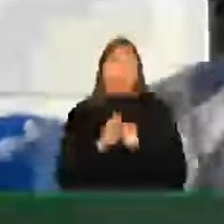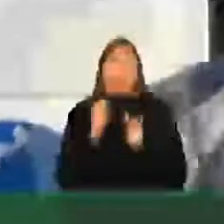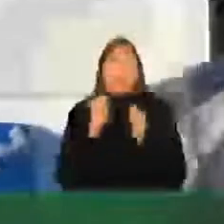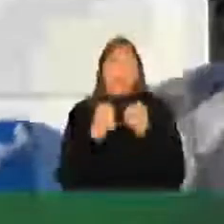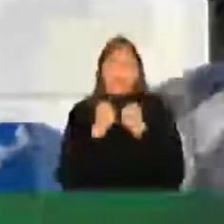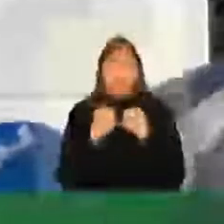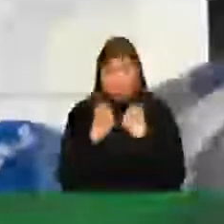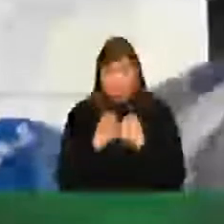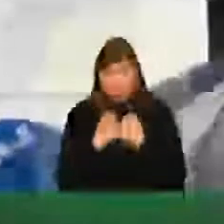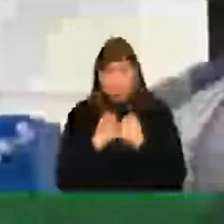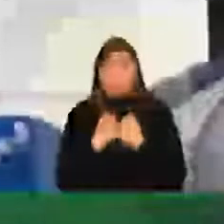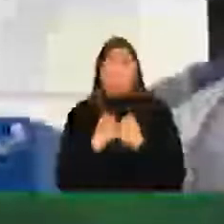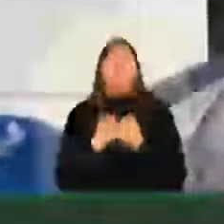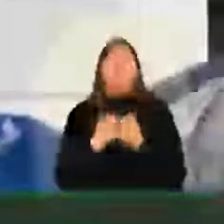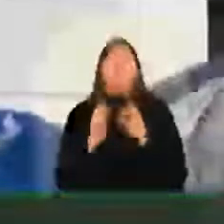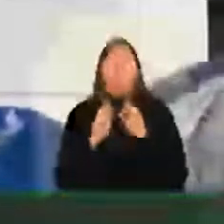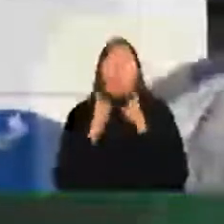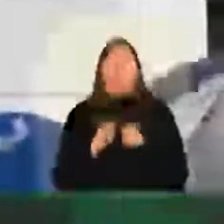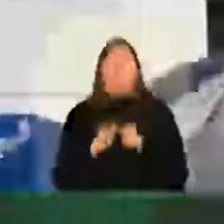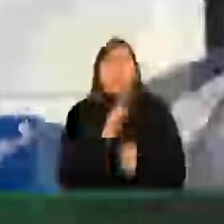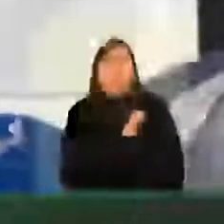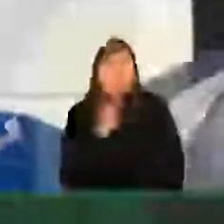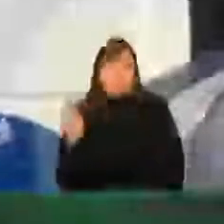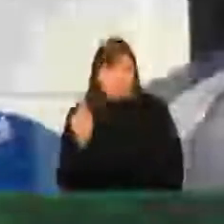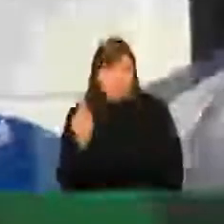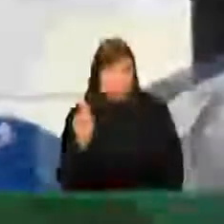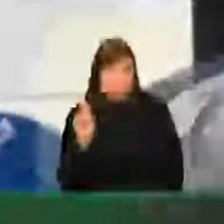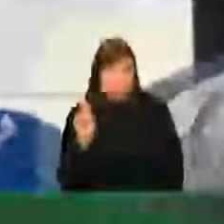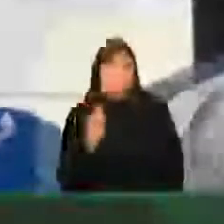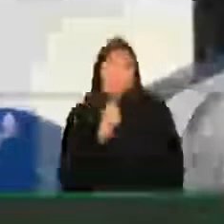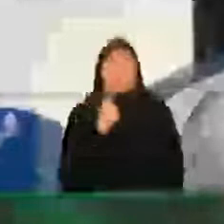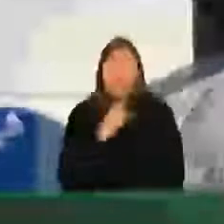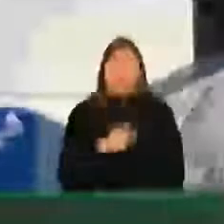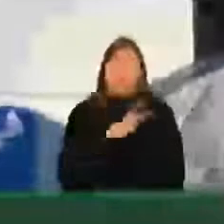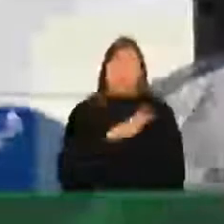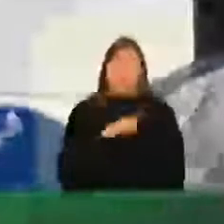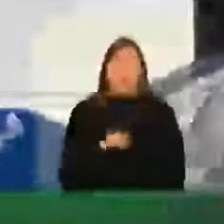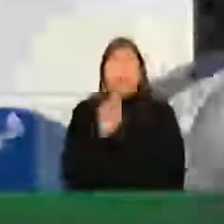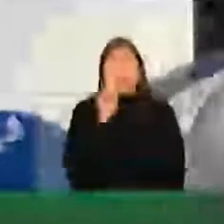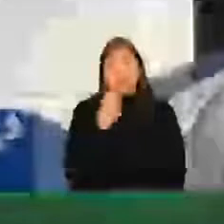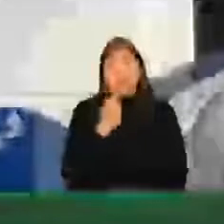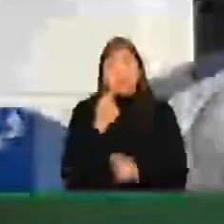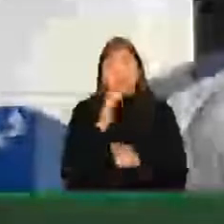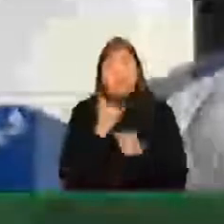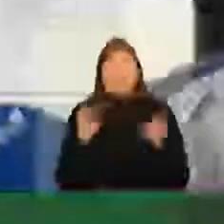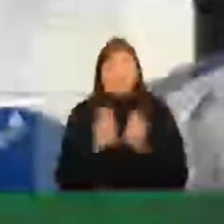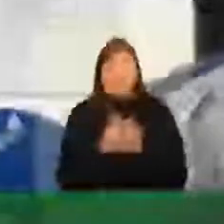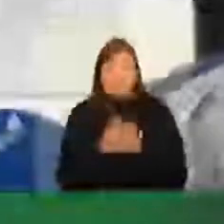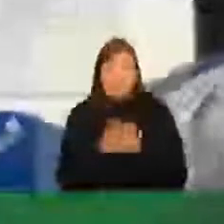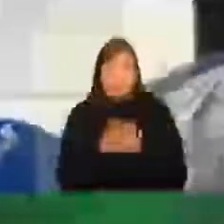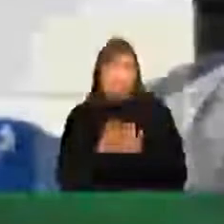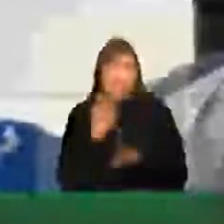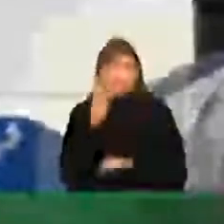Paysandú, estuve reunido con gente de Valle y Ordóñez en La Valleja, que habla, por ejemplo, que la UTE está cerrada